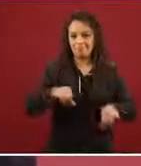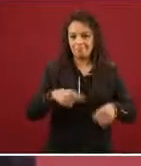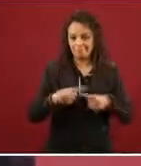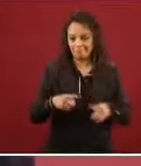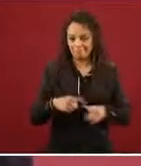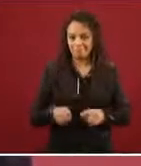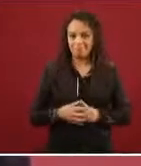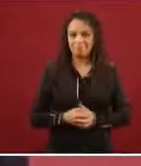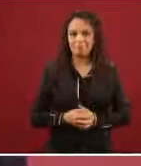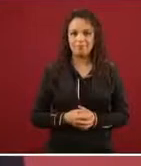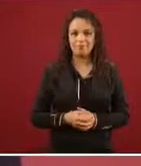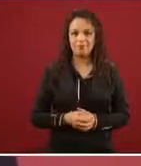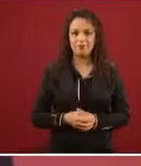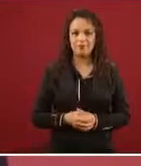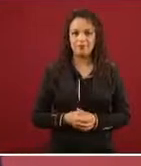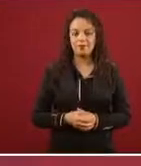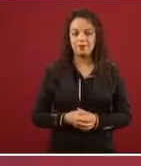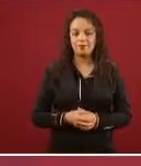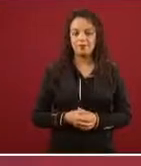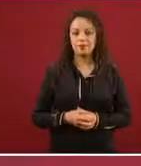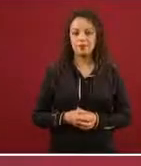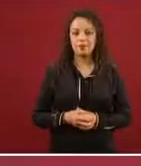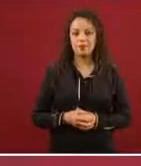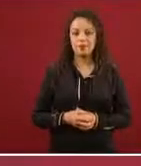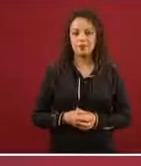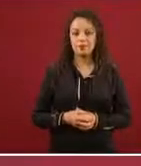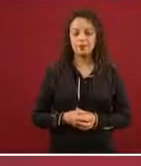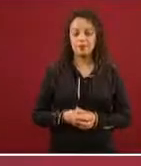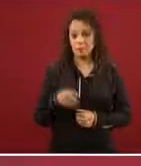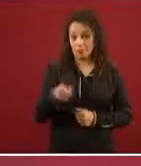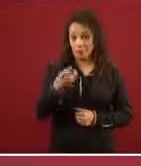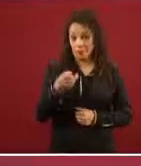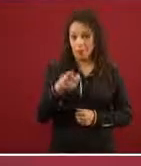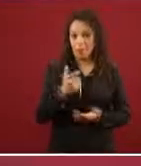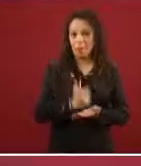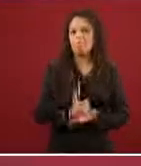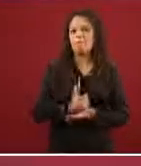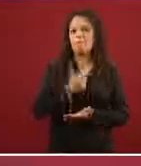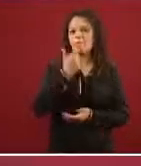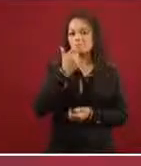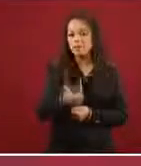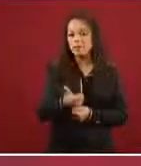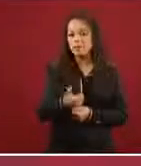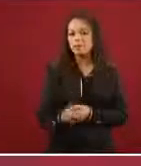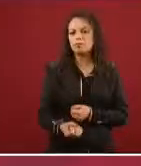hablando de que se pagaron